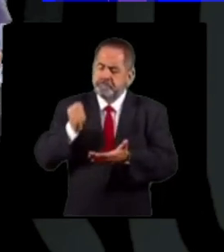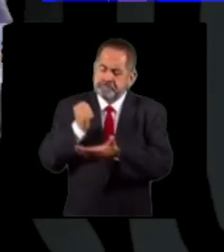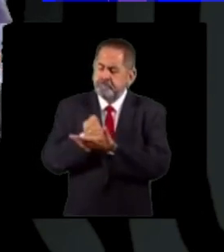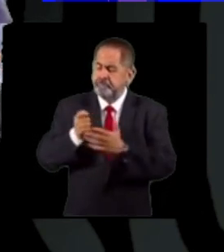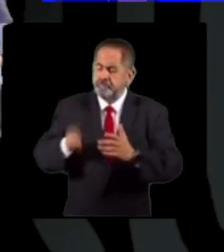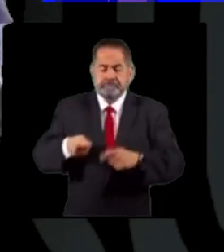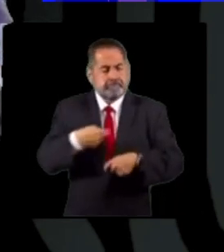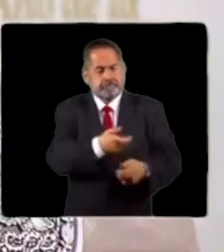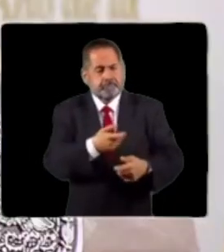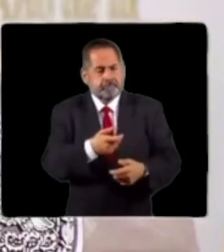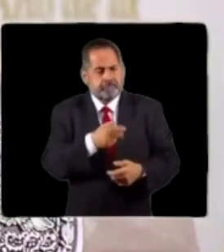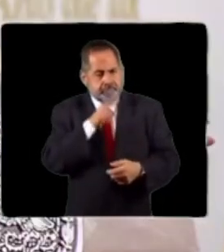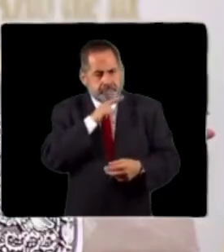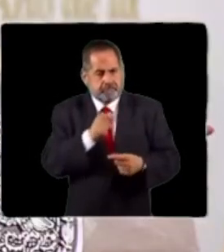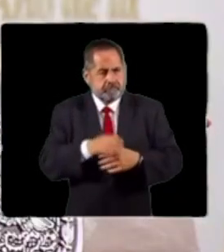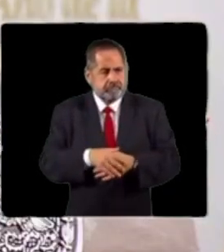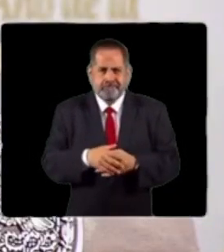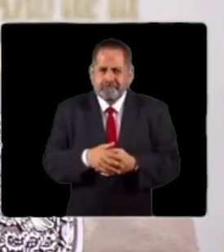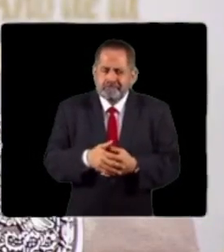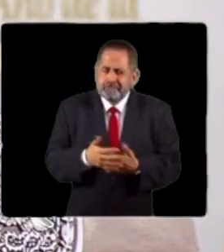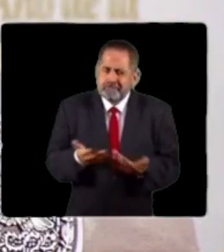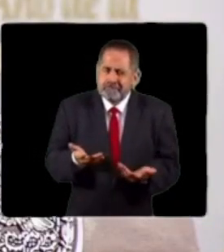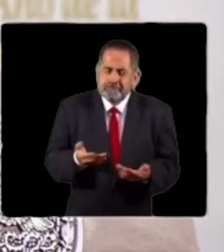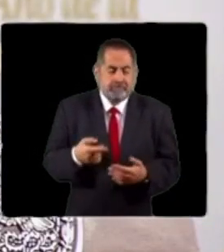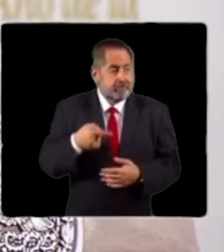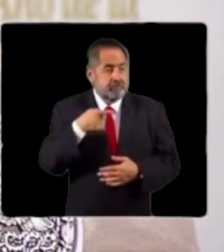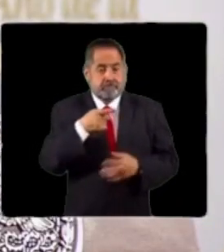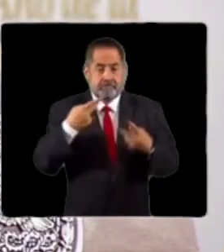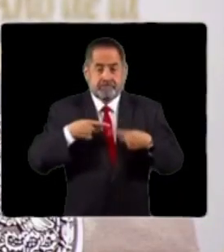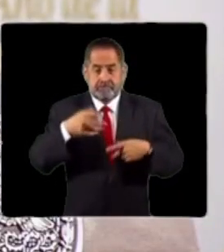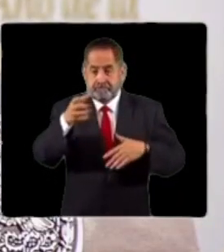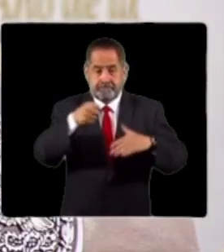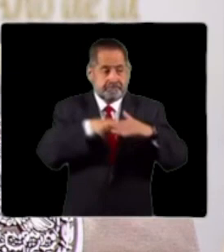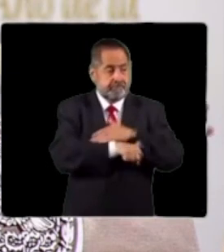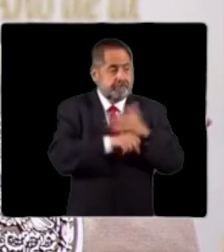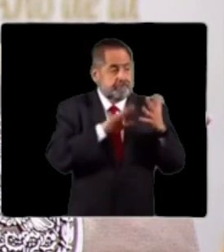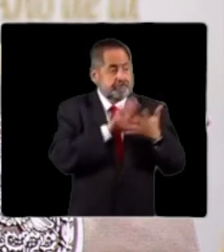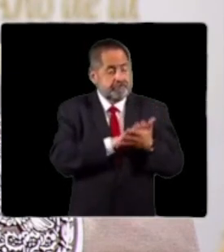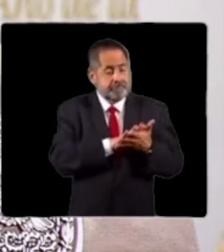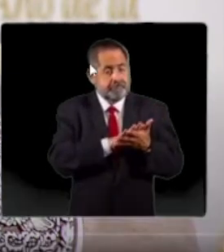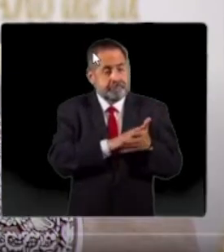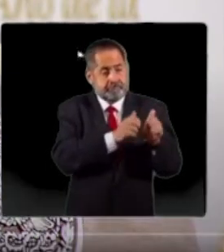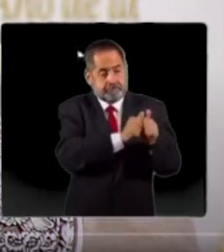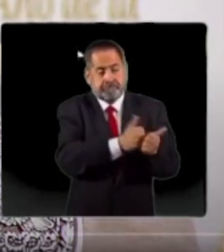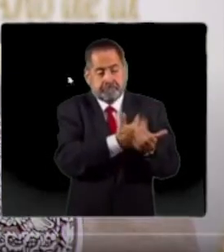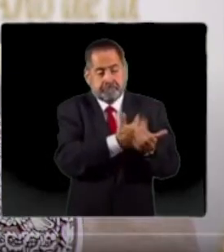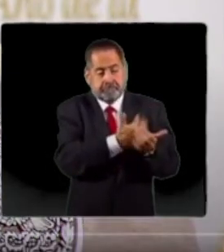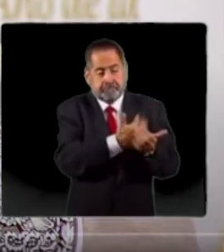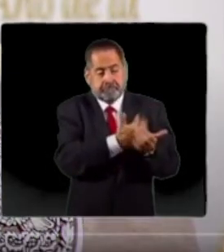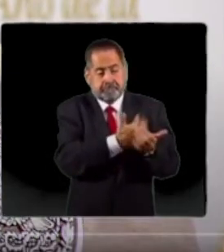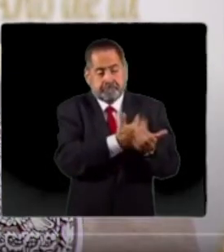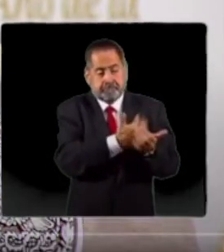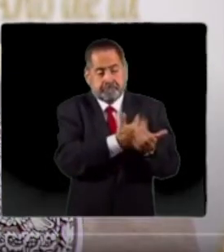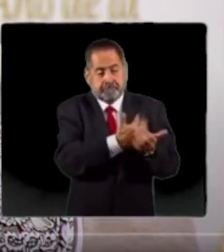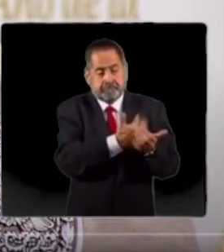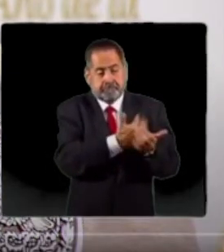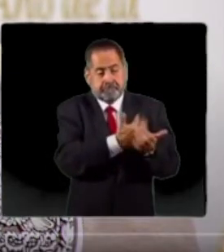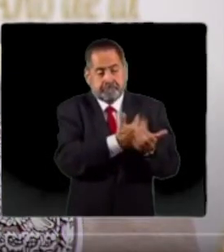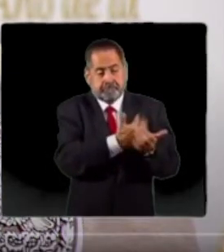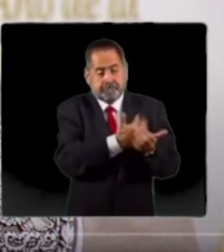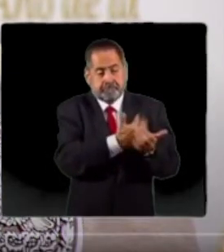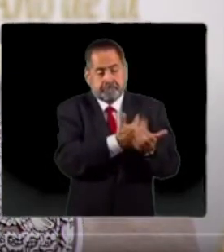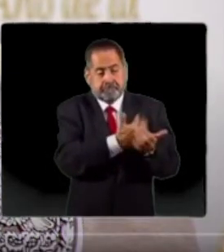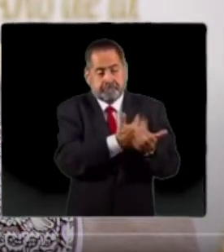¿Cómo va a estar una persona detenida? Pues ahí lo tiene en familia.